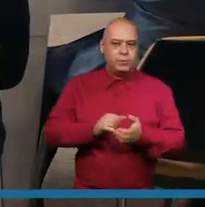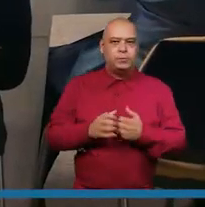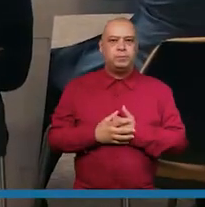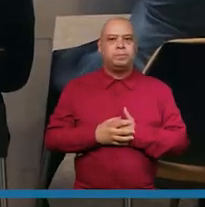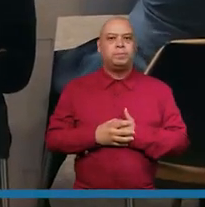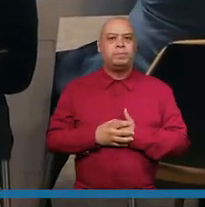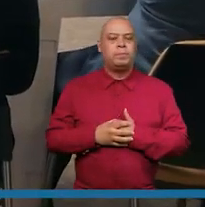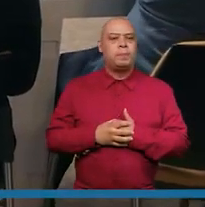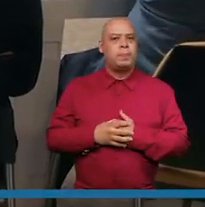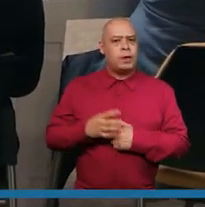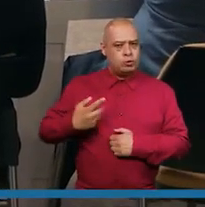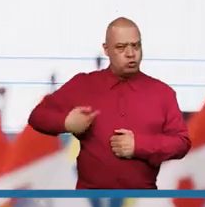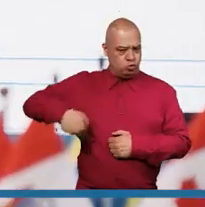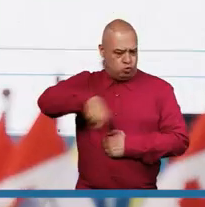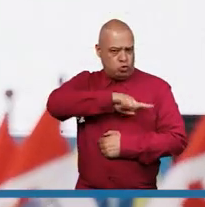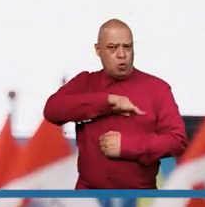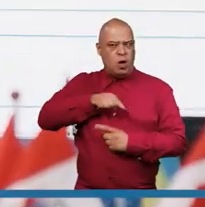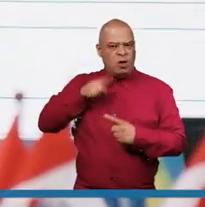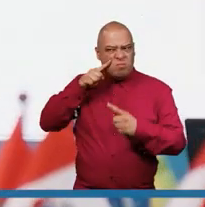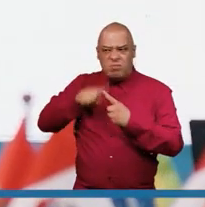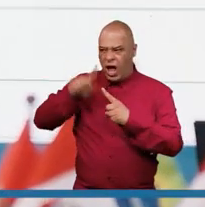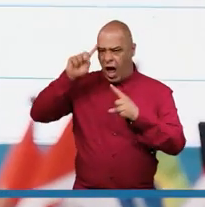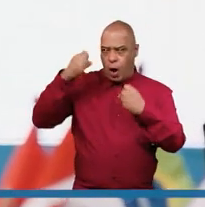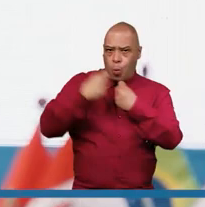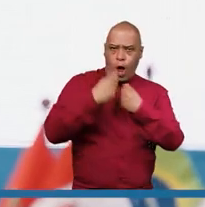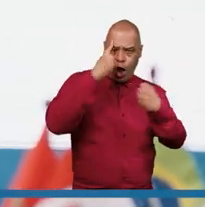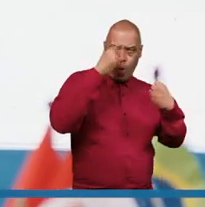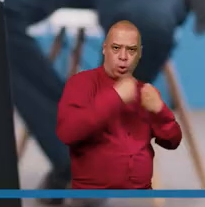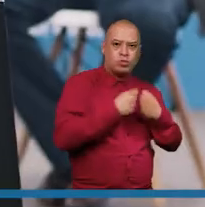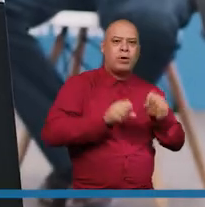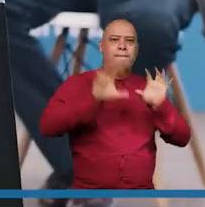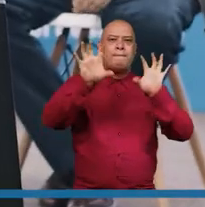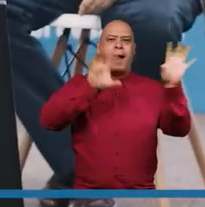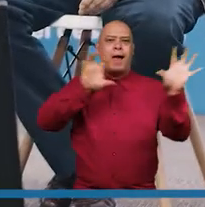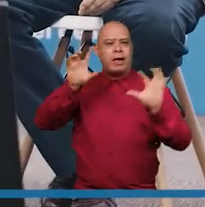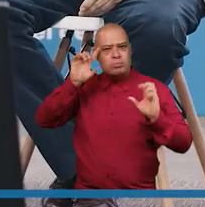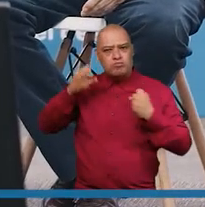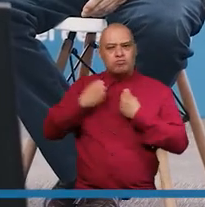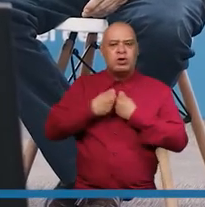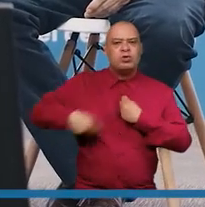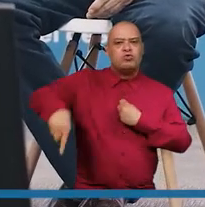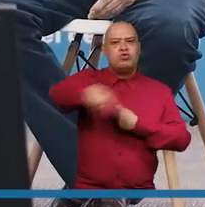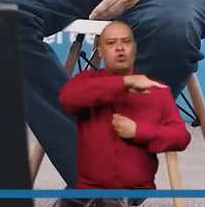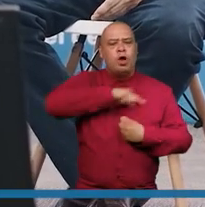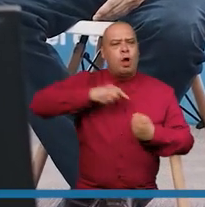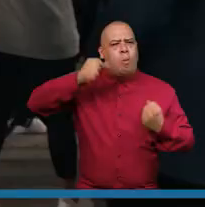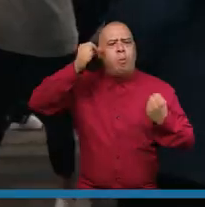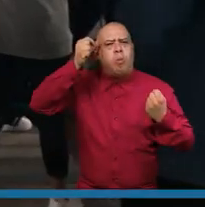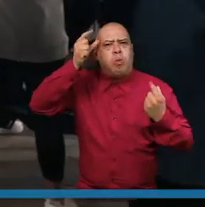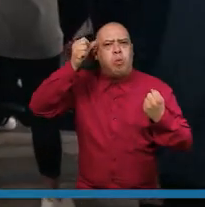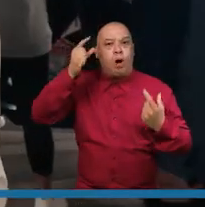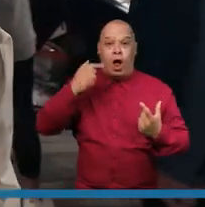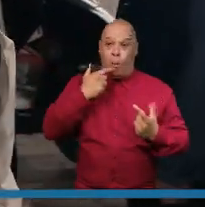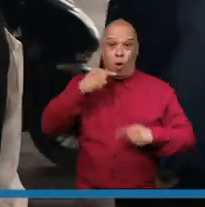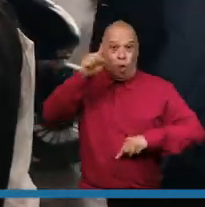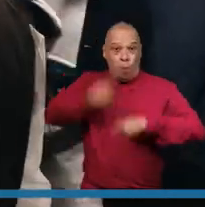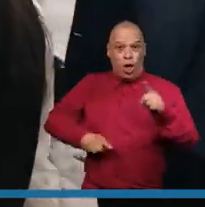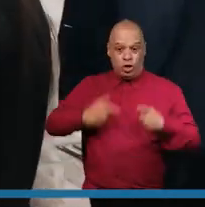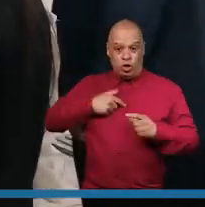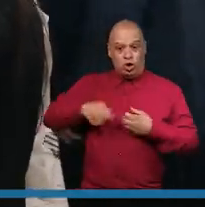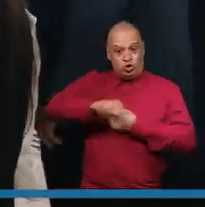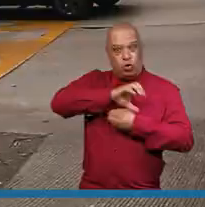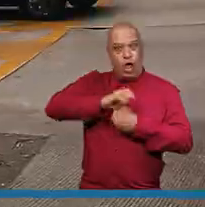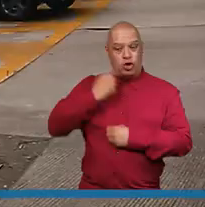Y estamos haciendo convivencias y colaboraciones con otros países para entendernos. Ya no podemos trabajar de